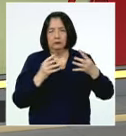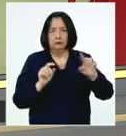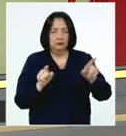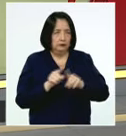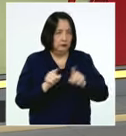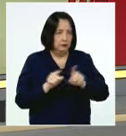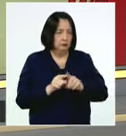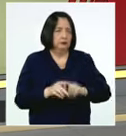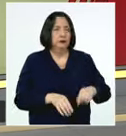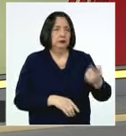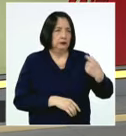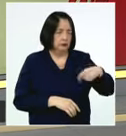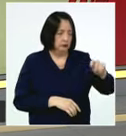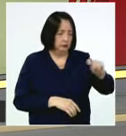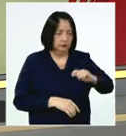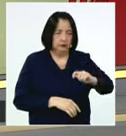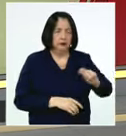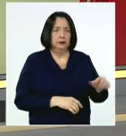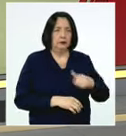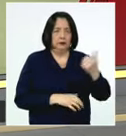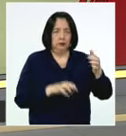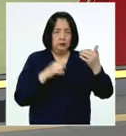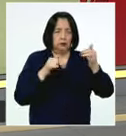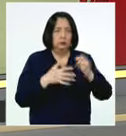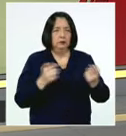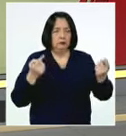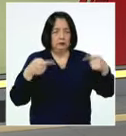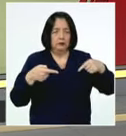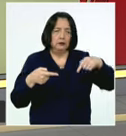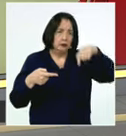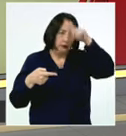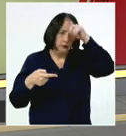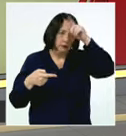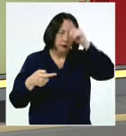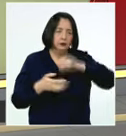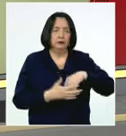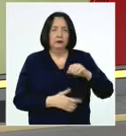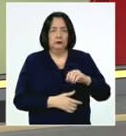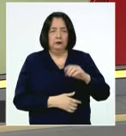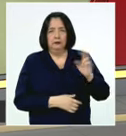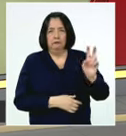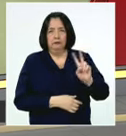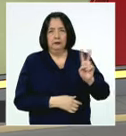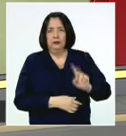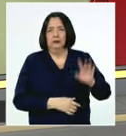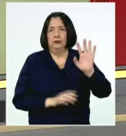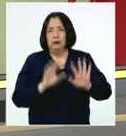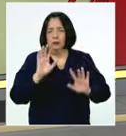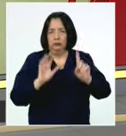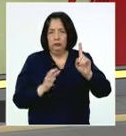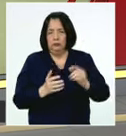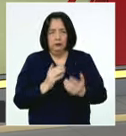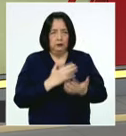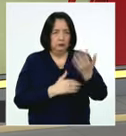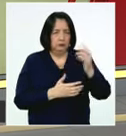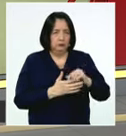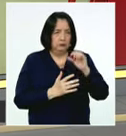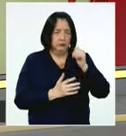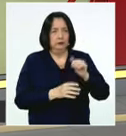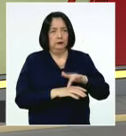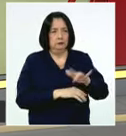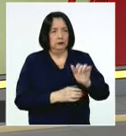en donde España, en otro partidazo, va a enfrentar a Alemania el día viernes a las 11 de la mañana, mañana muy